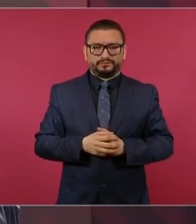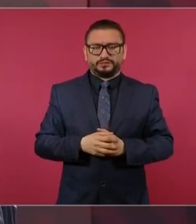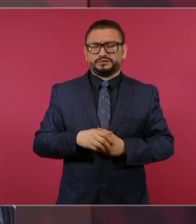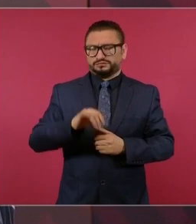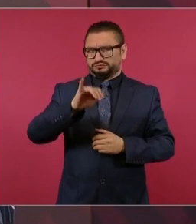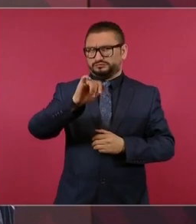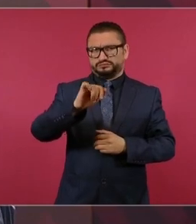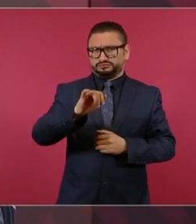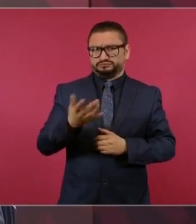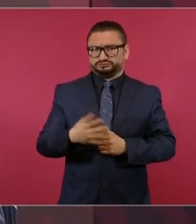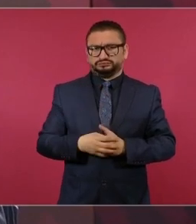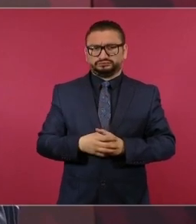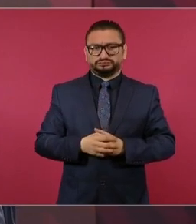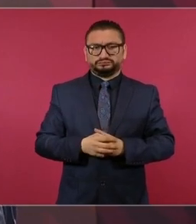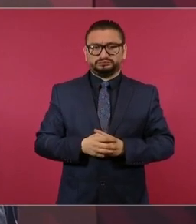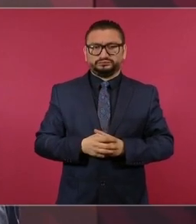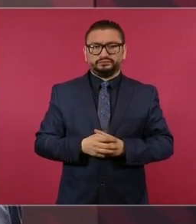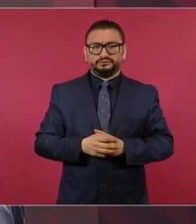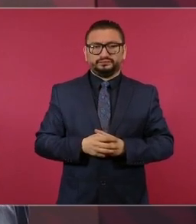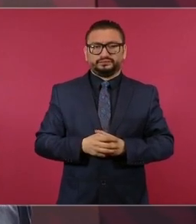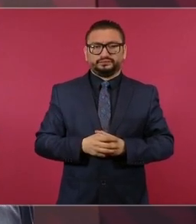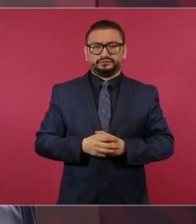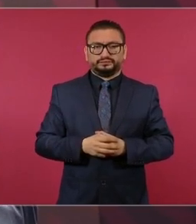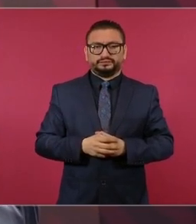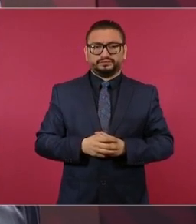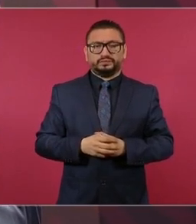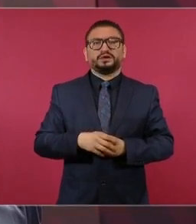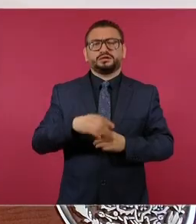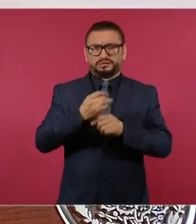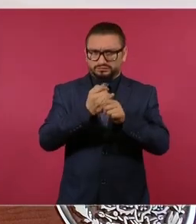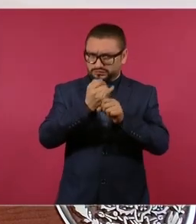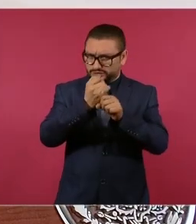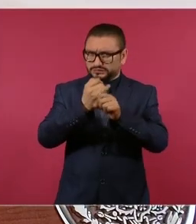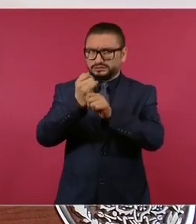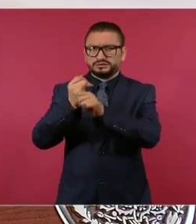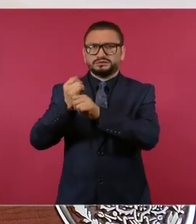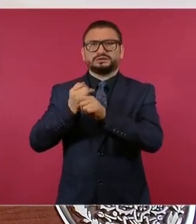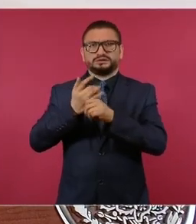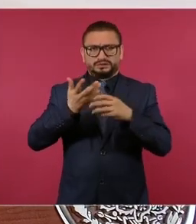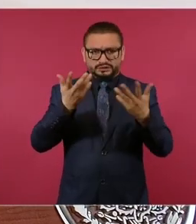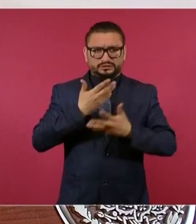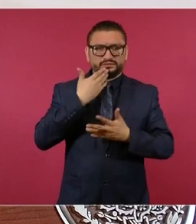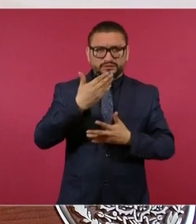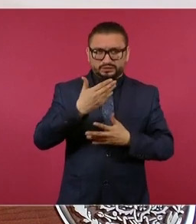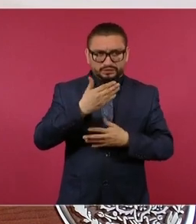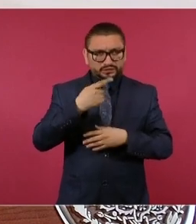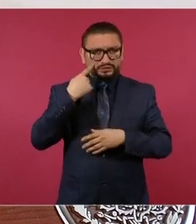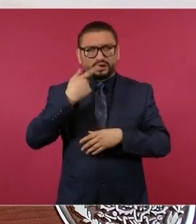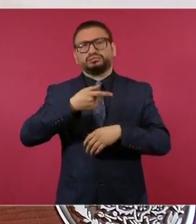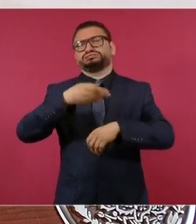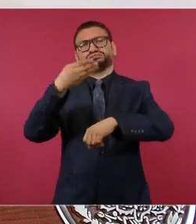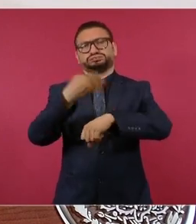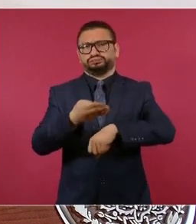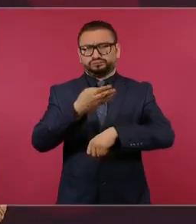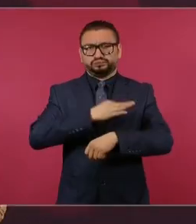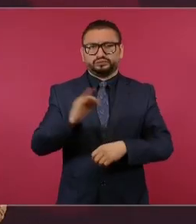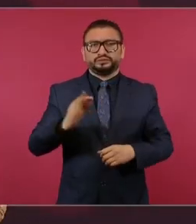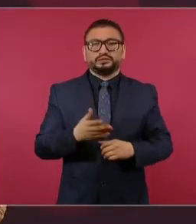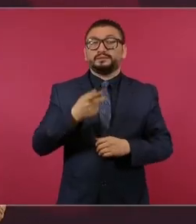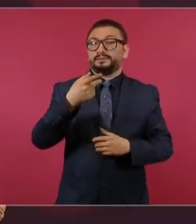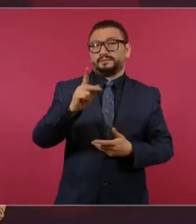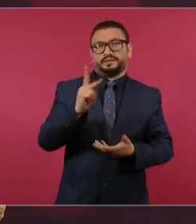Sí, y que se investigue y se castigue, pero